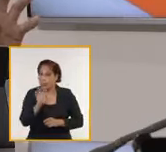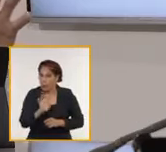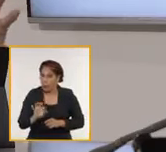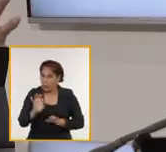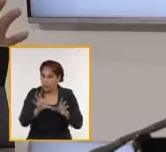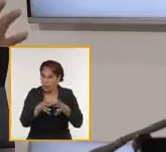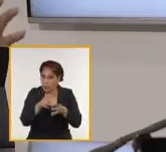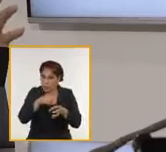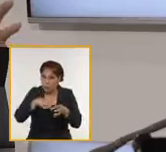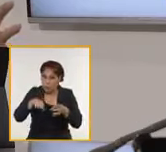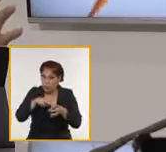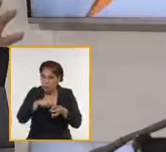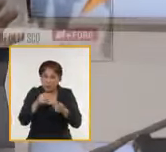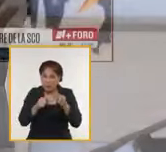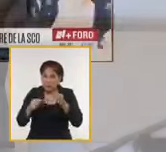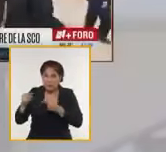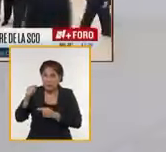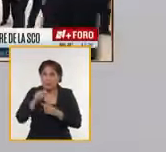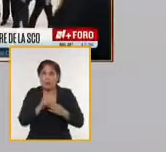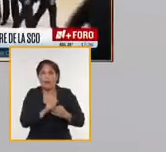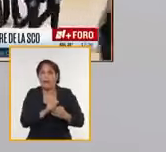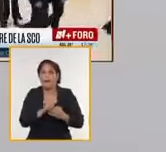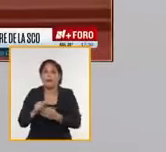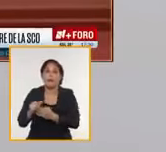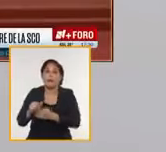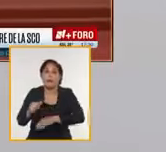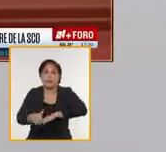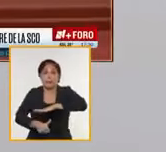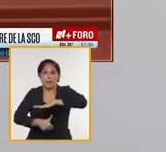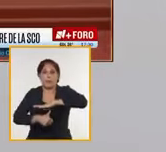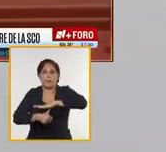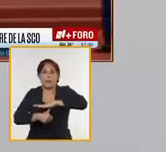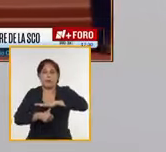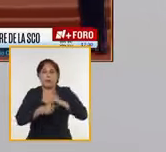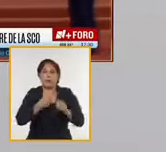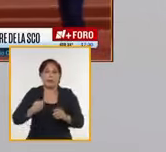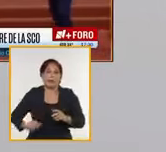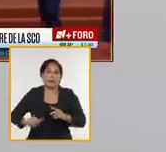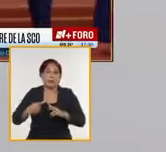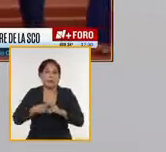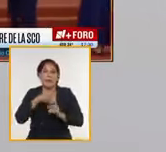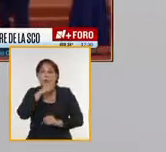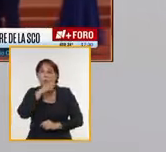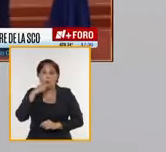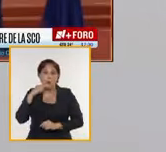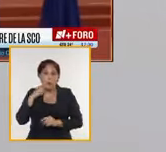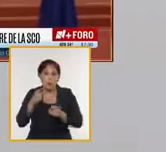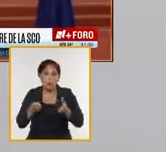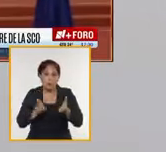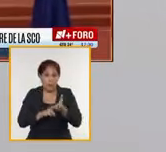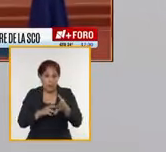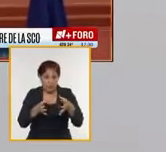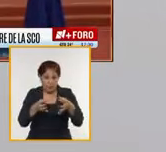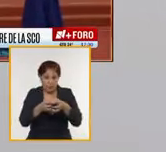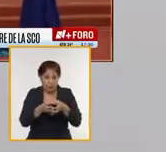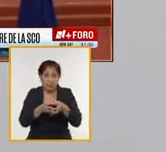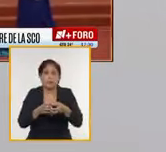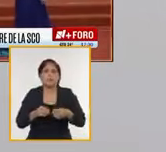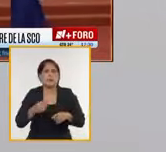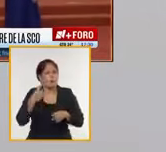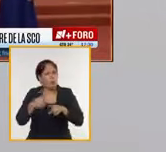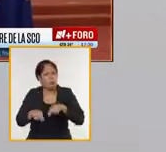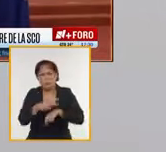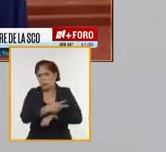organización, sobre todo bajo el liderazgo de China y Rusia, donde también lo constituía